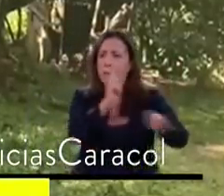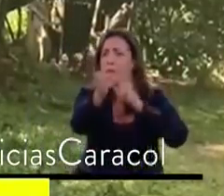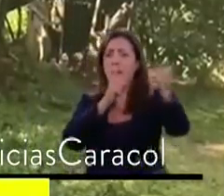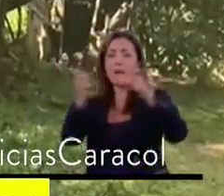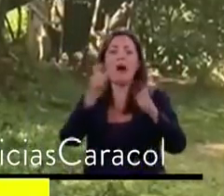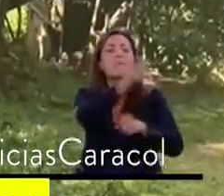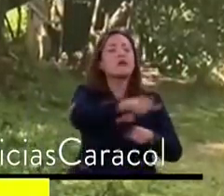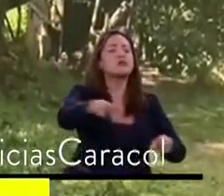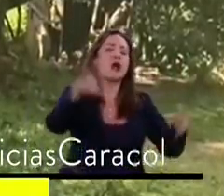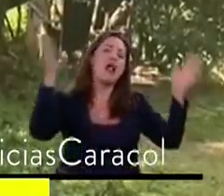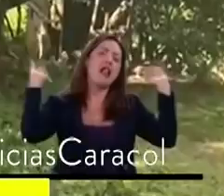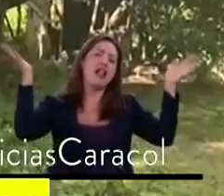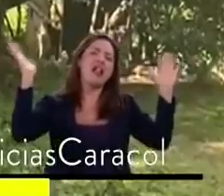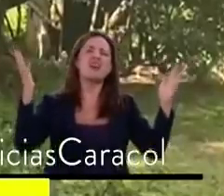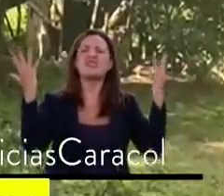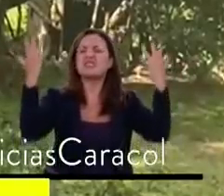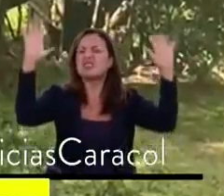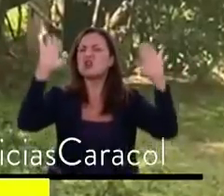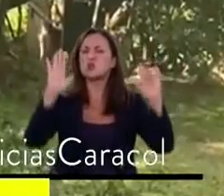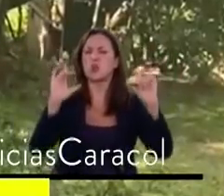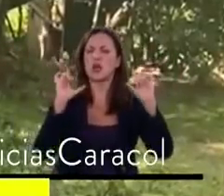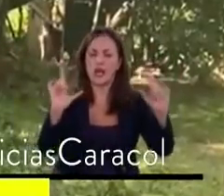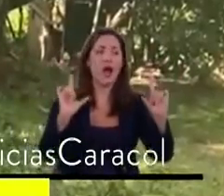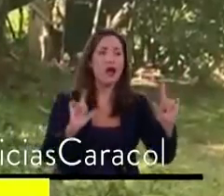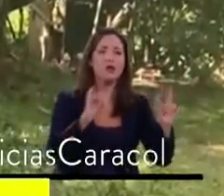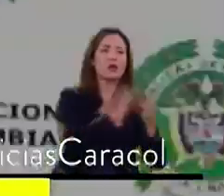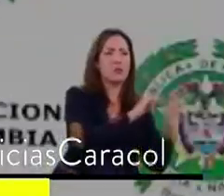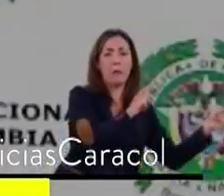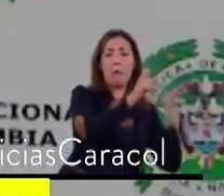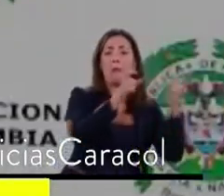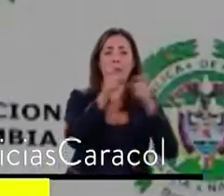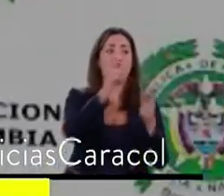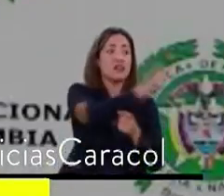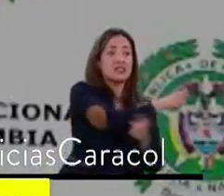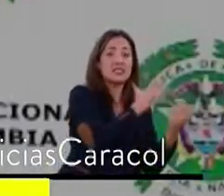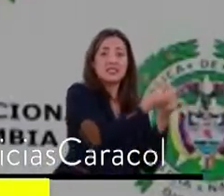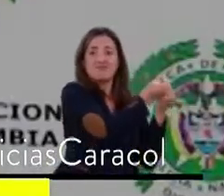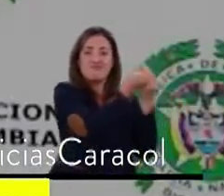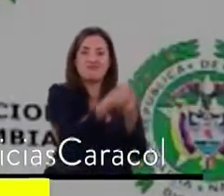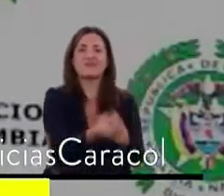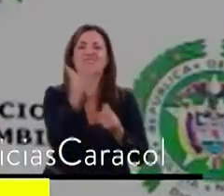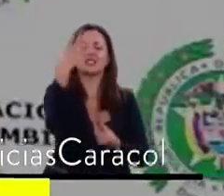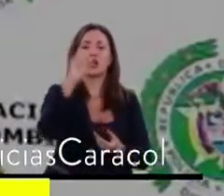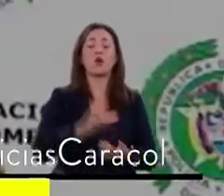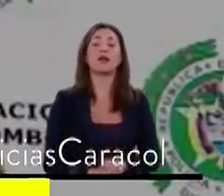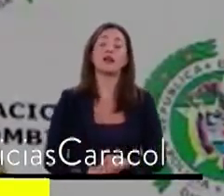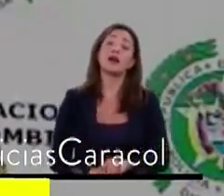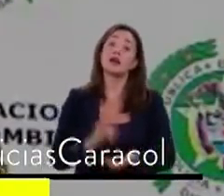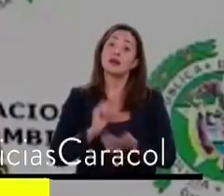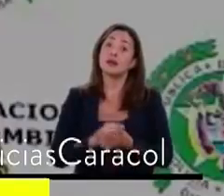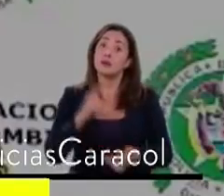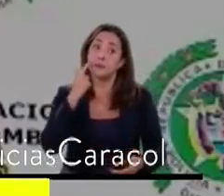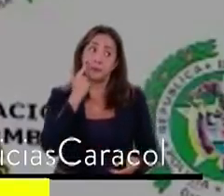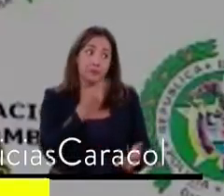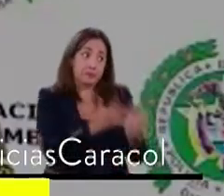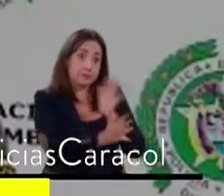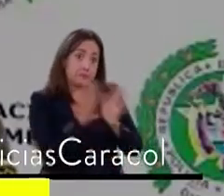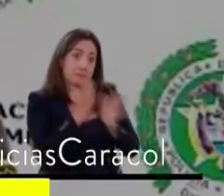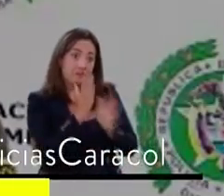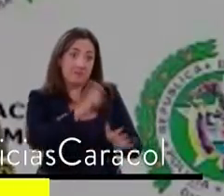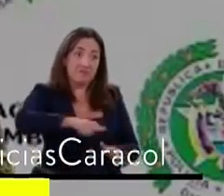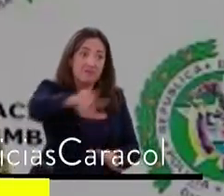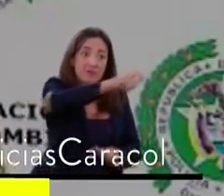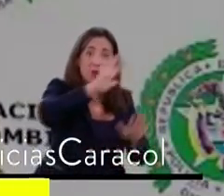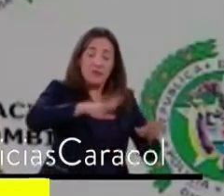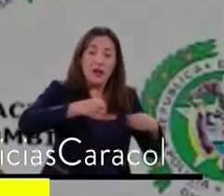departiendo y haciendo una celebración de graduación. Estas personas se desplazarían, de acuerdo a lo que nos indica la comunidad,